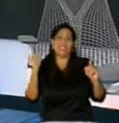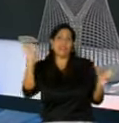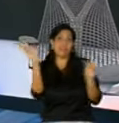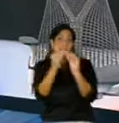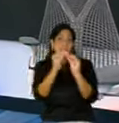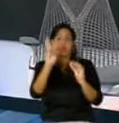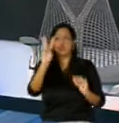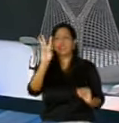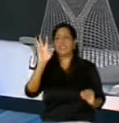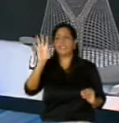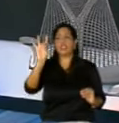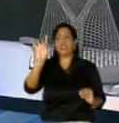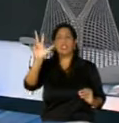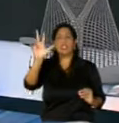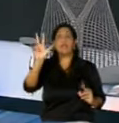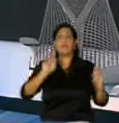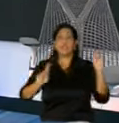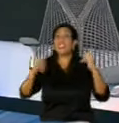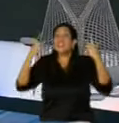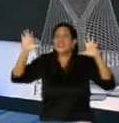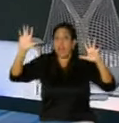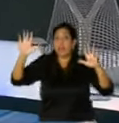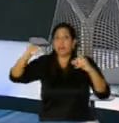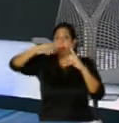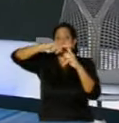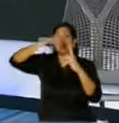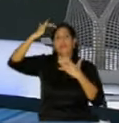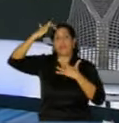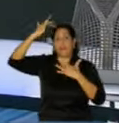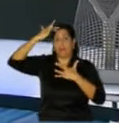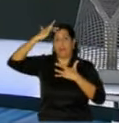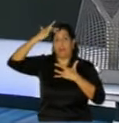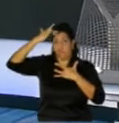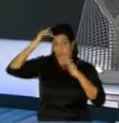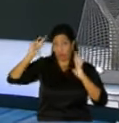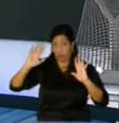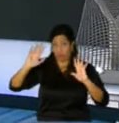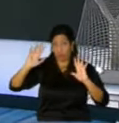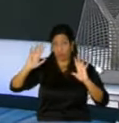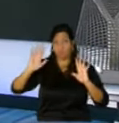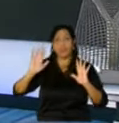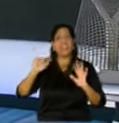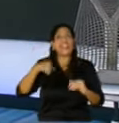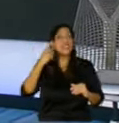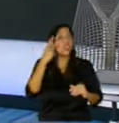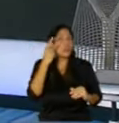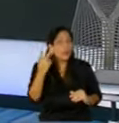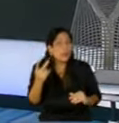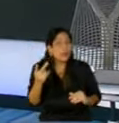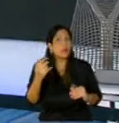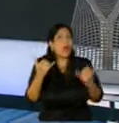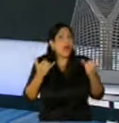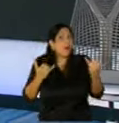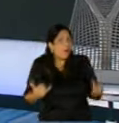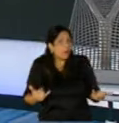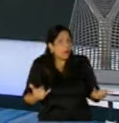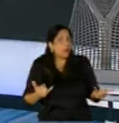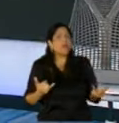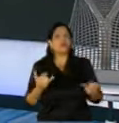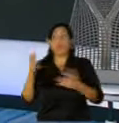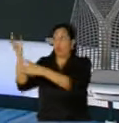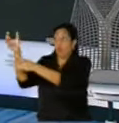personas confirmadas, ¿verdad? Como les he dicho siempre, eso es lo que estamos viendo a la entrada de